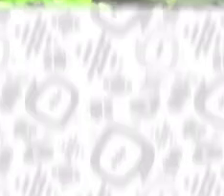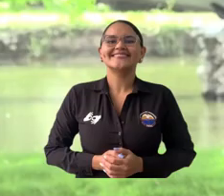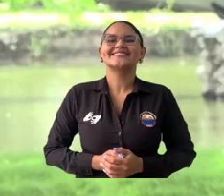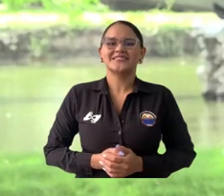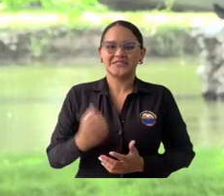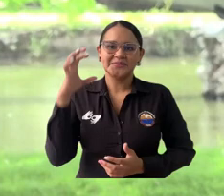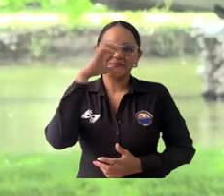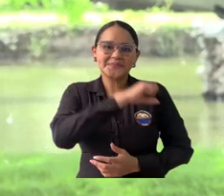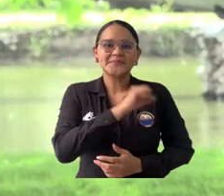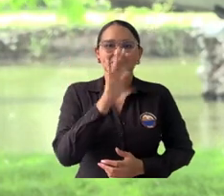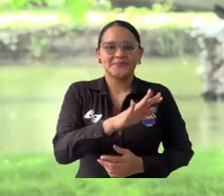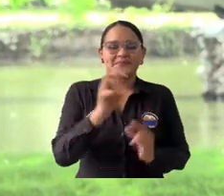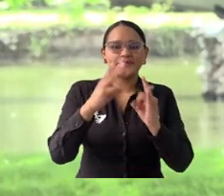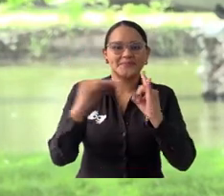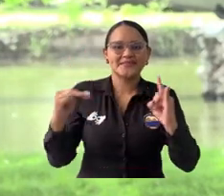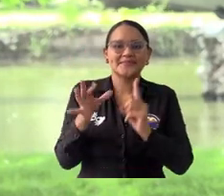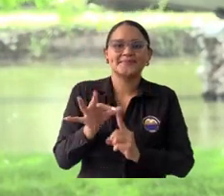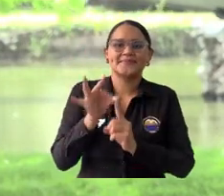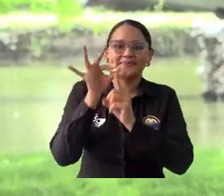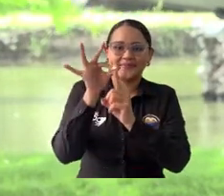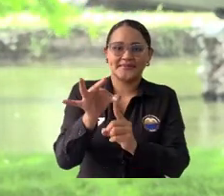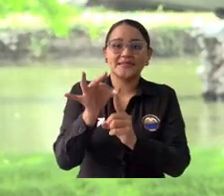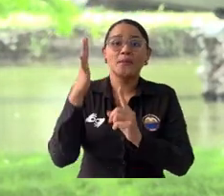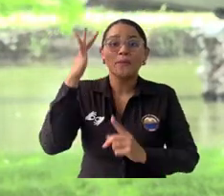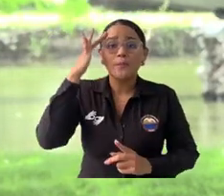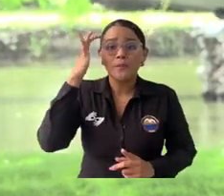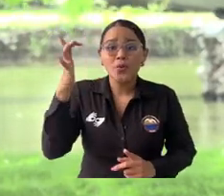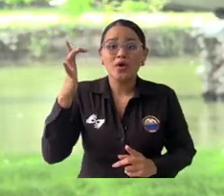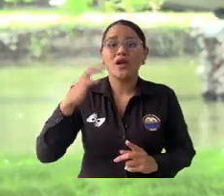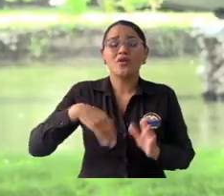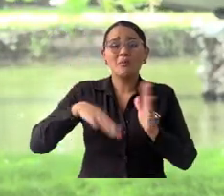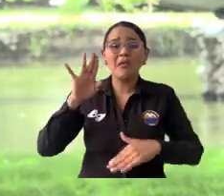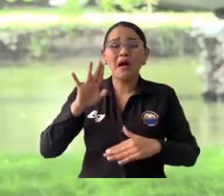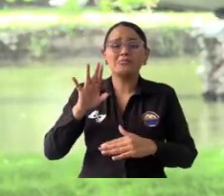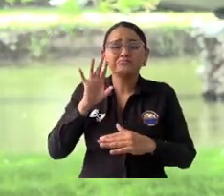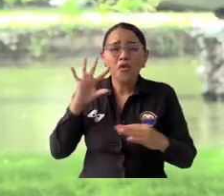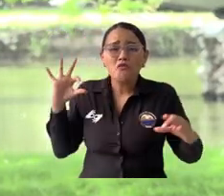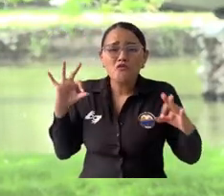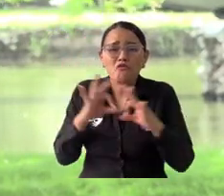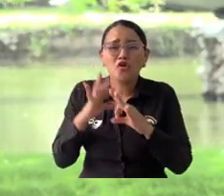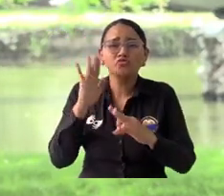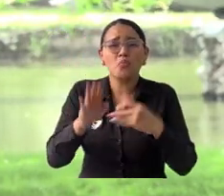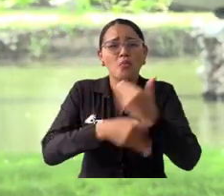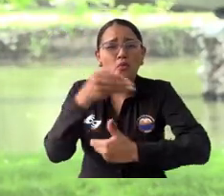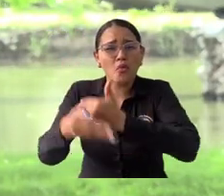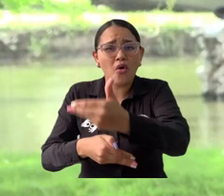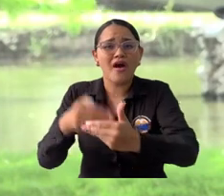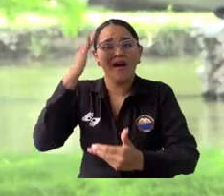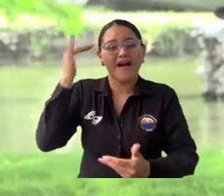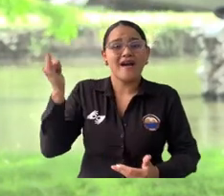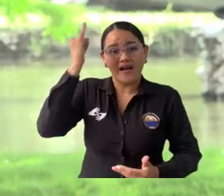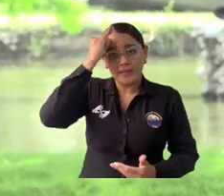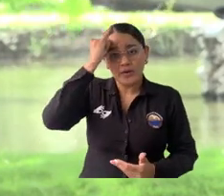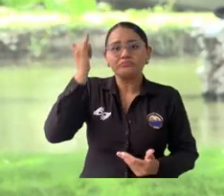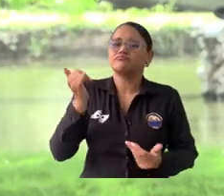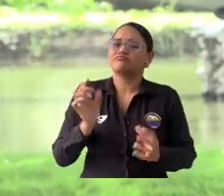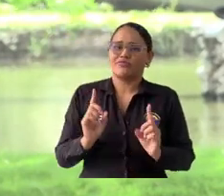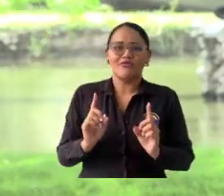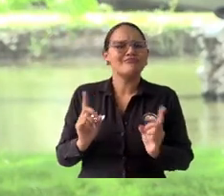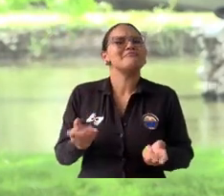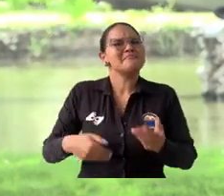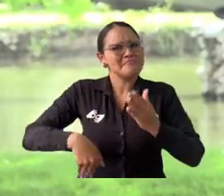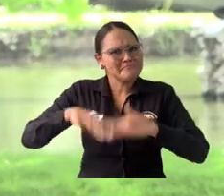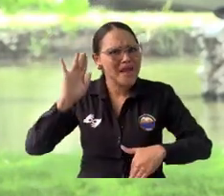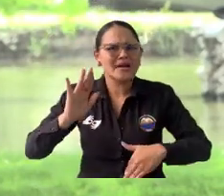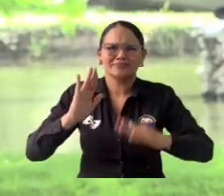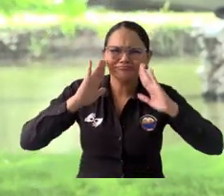que la hace sumamente especial porque no solamente se enfoca en los procesos académicos que transmite esta universidad sino que